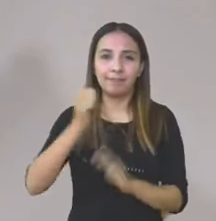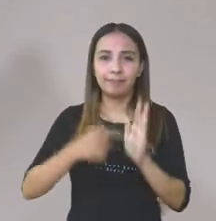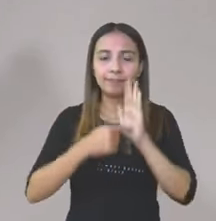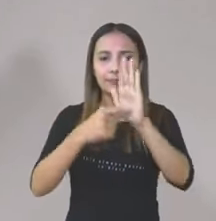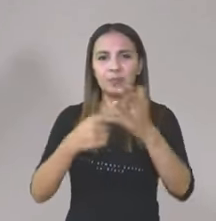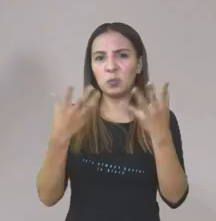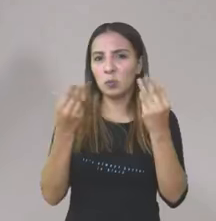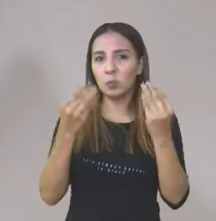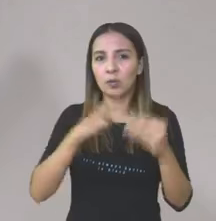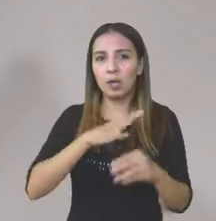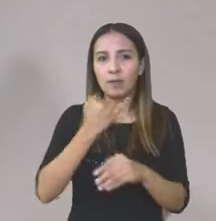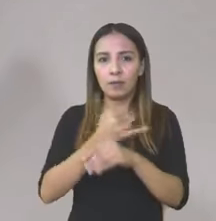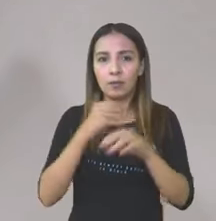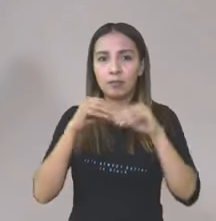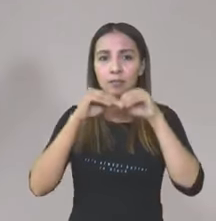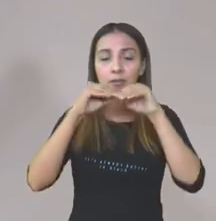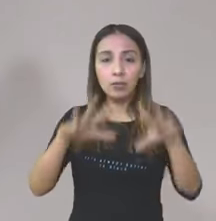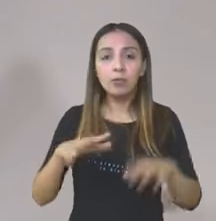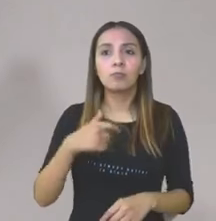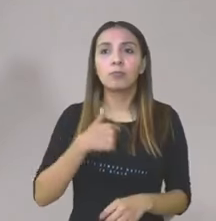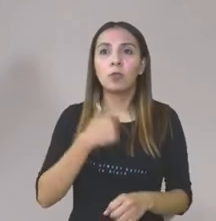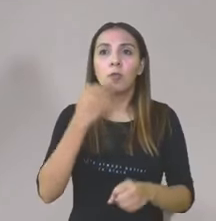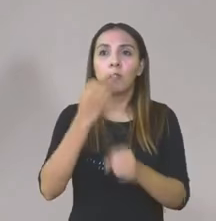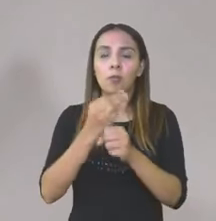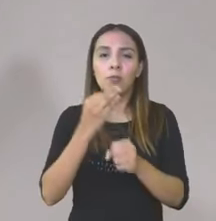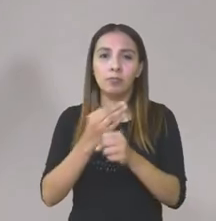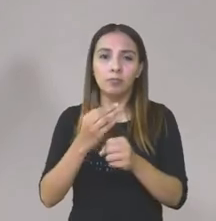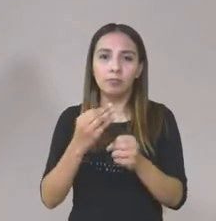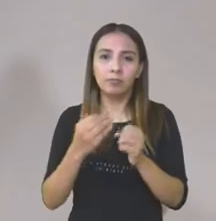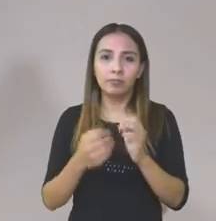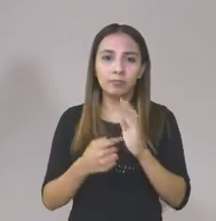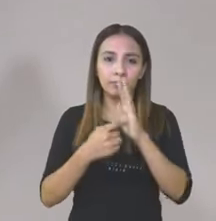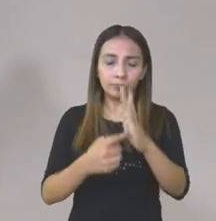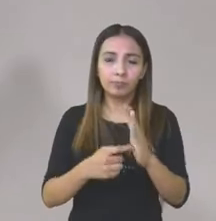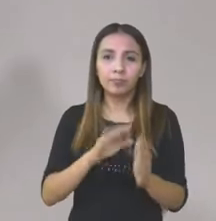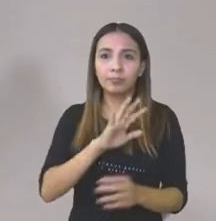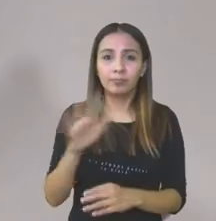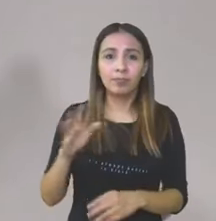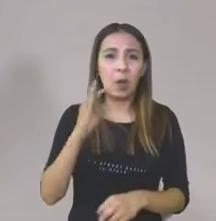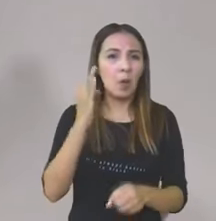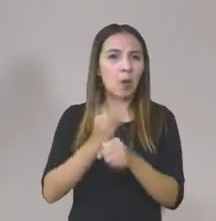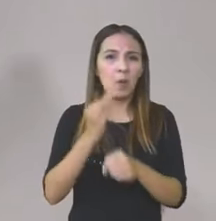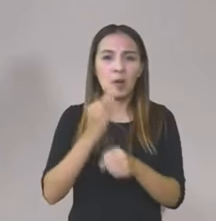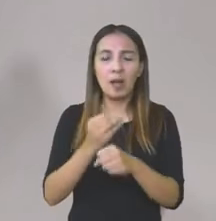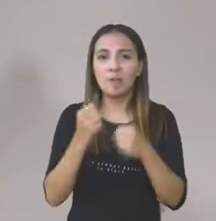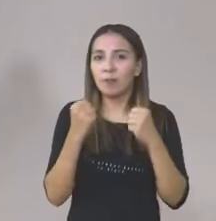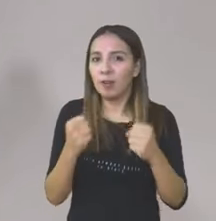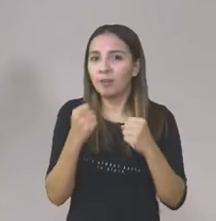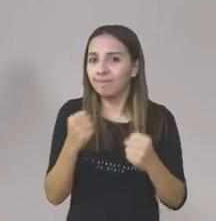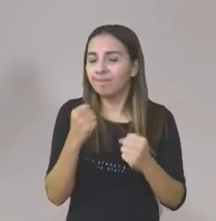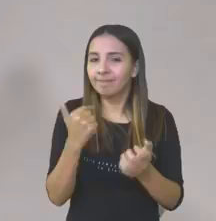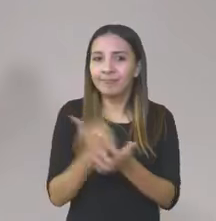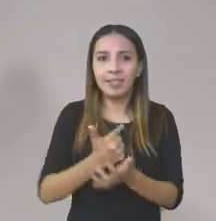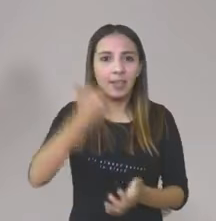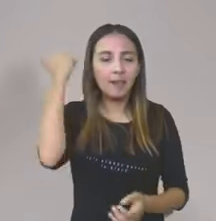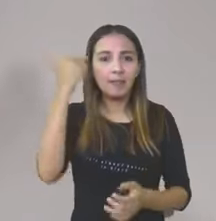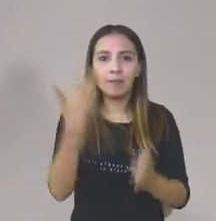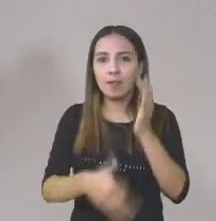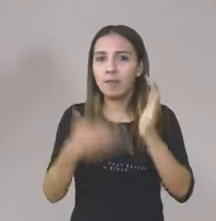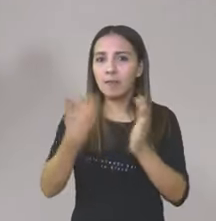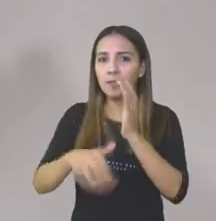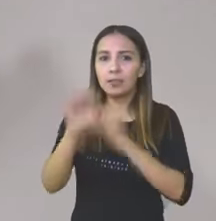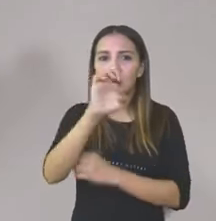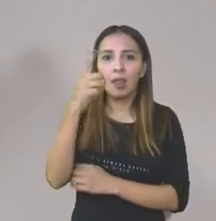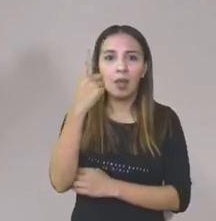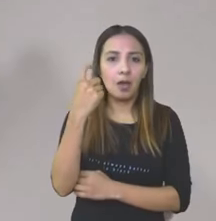bastante información y se los voy a dar lectura. Fíjense, se agudiza de manera alarmante la falta de agua en